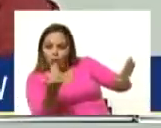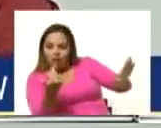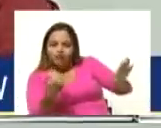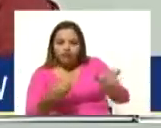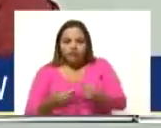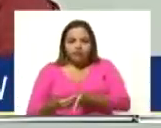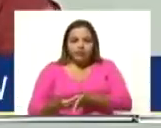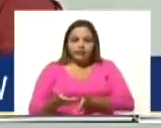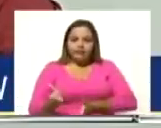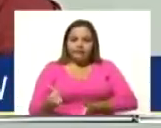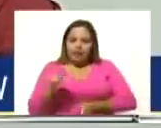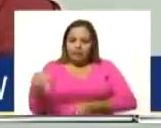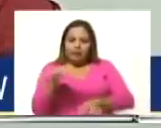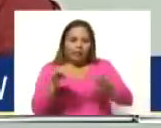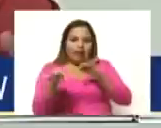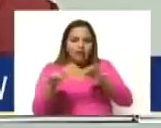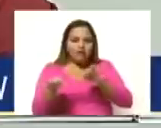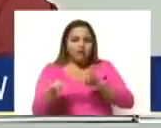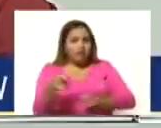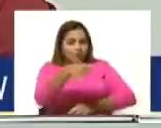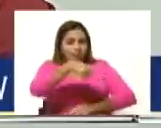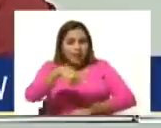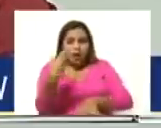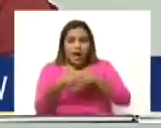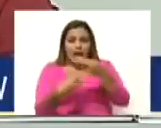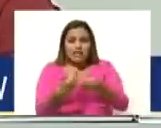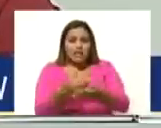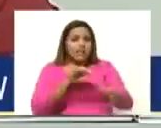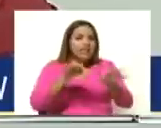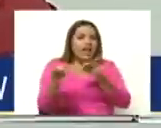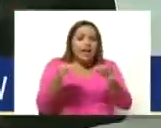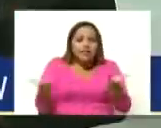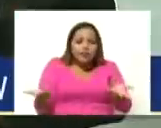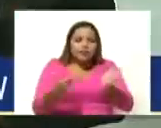Así son. Y habla del montaje que ellos hicieron